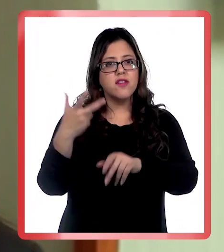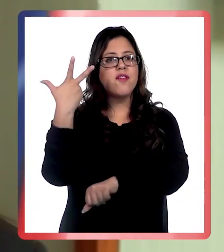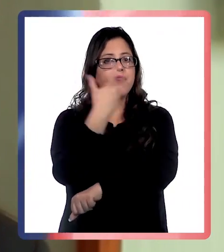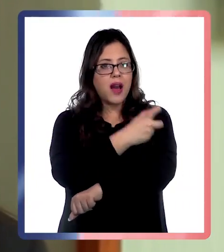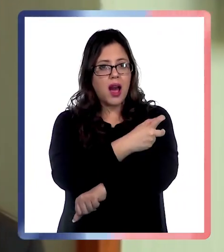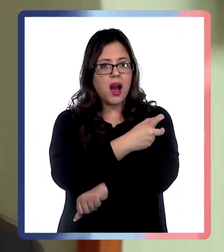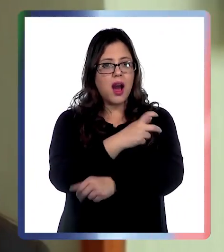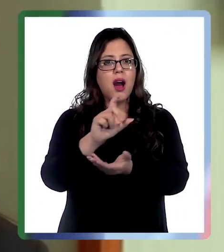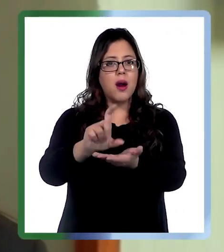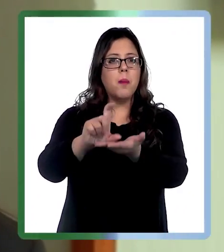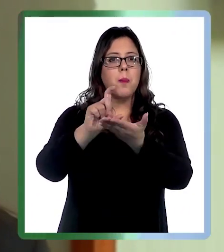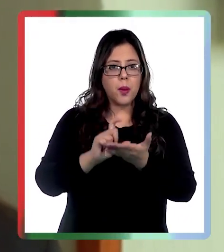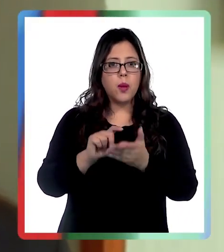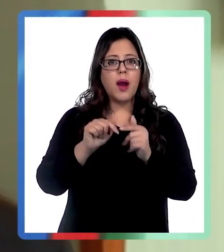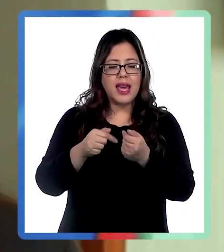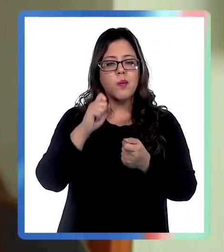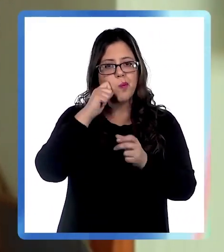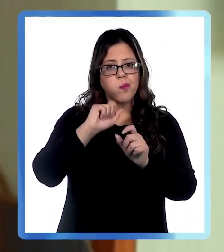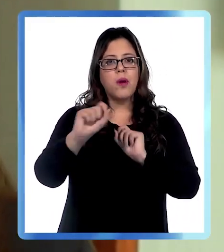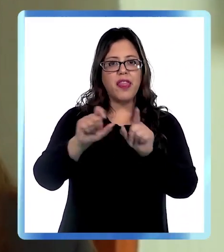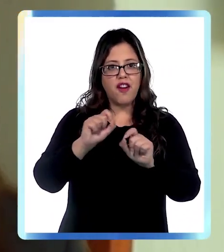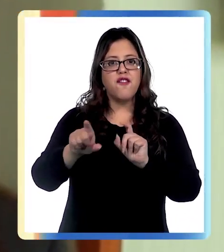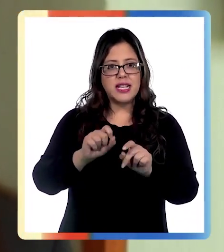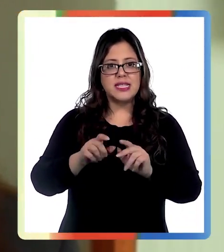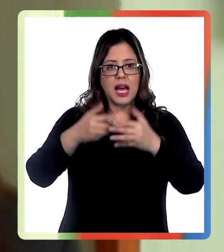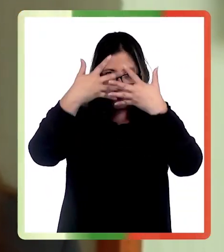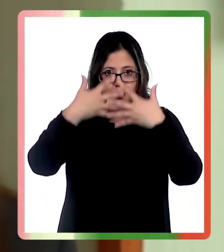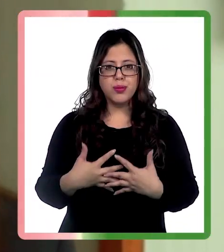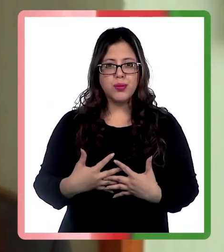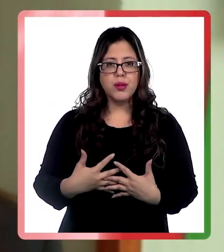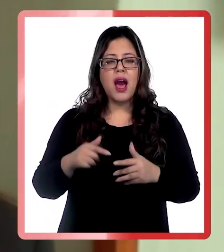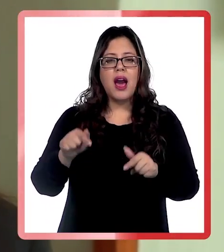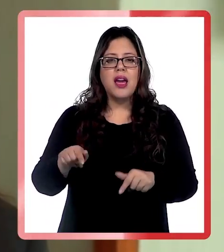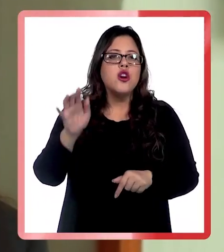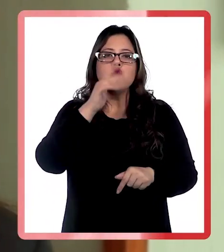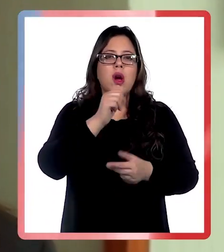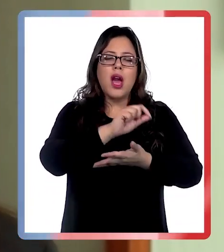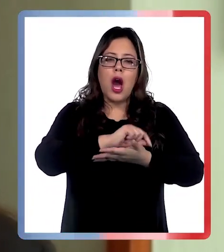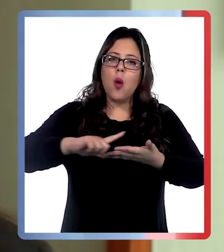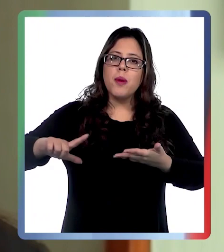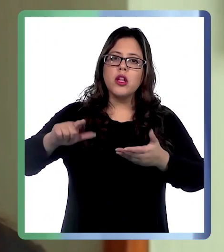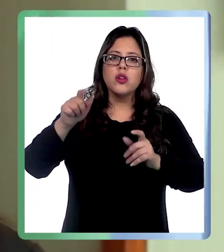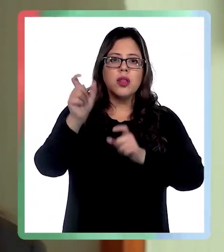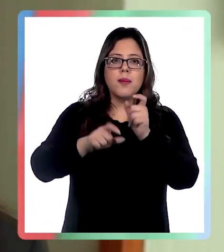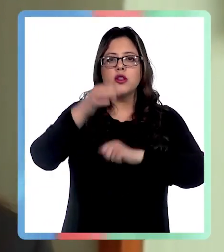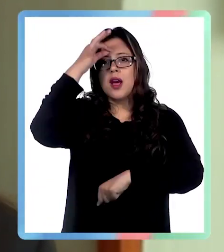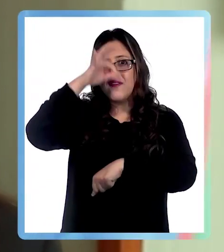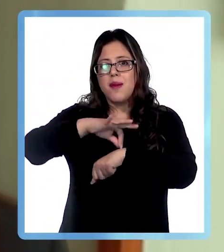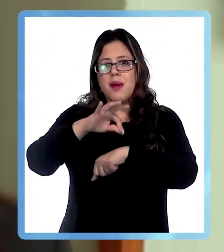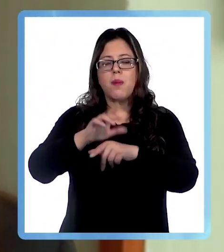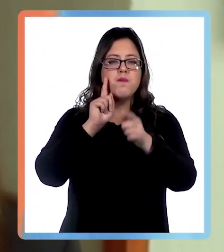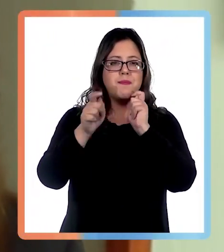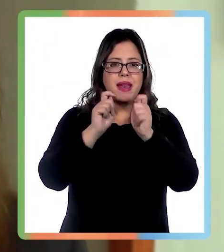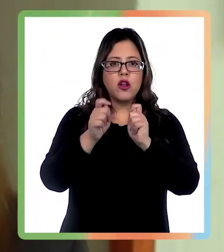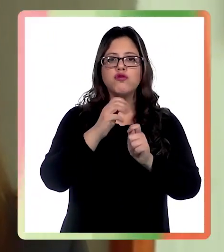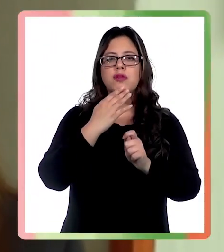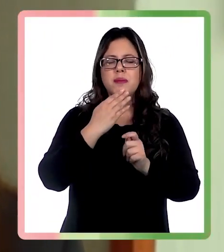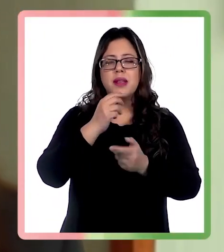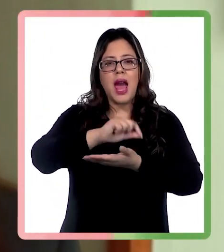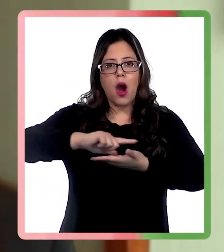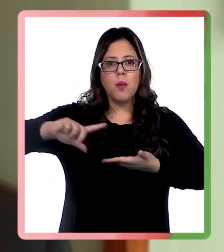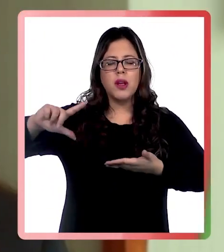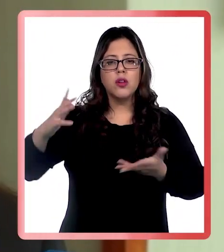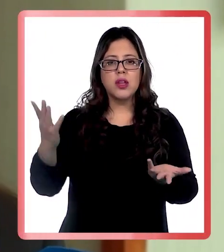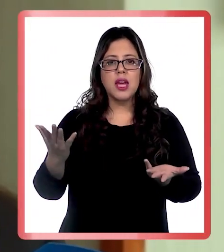también que nos da y nos otorga una inmunidad no tenemos un aumento de casos de enfermedad crítica ni